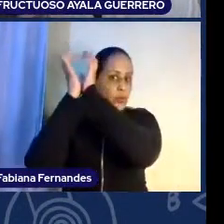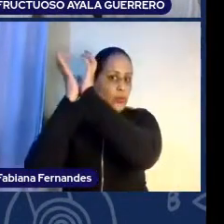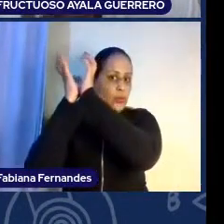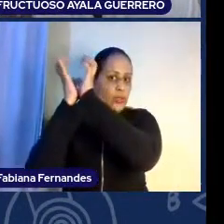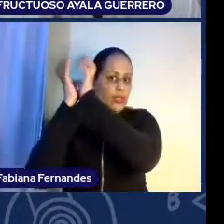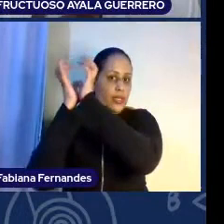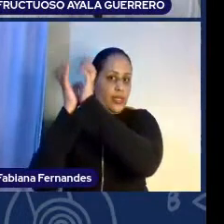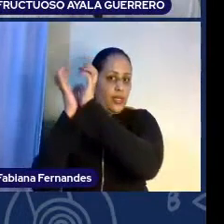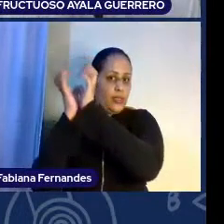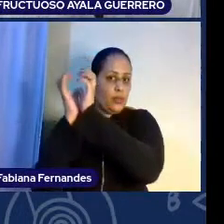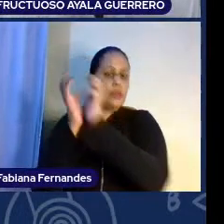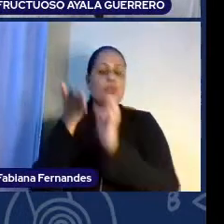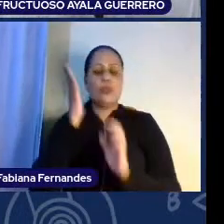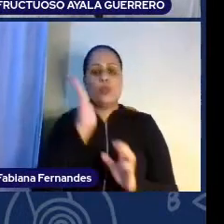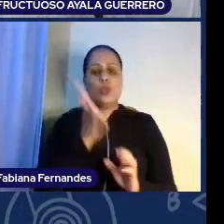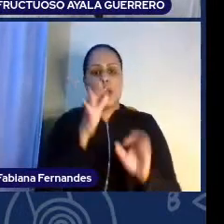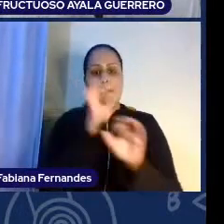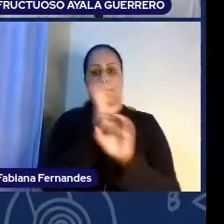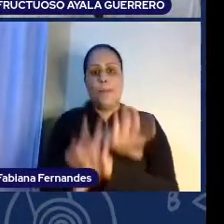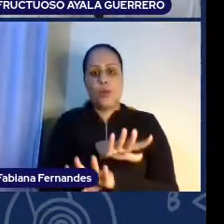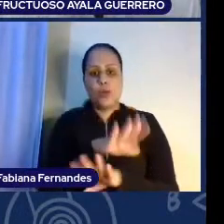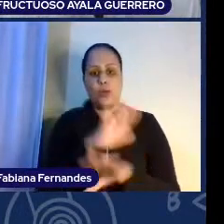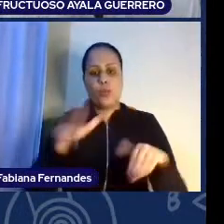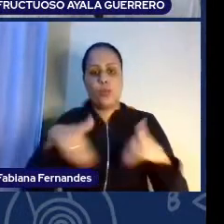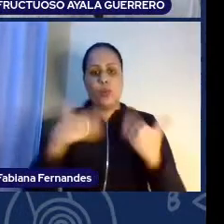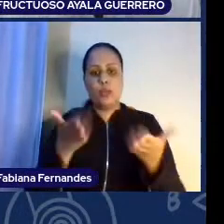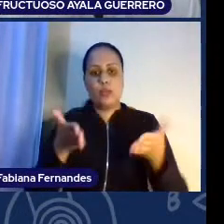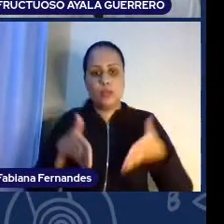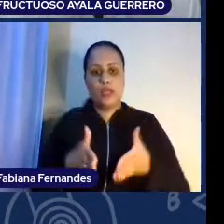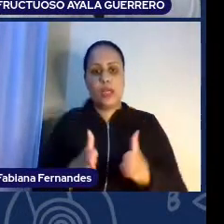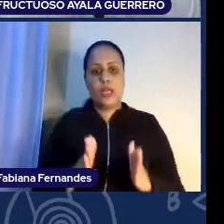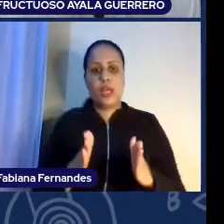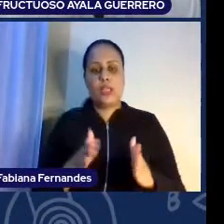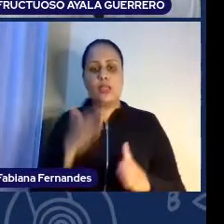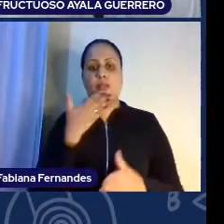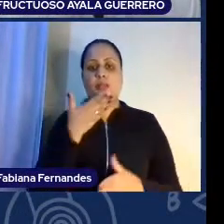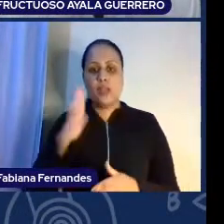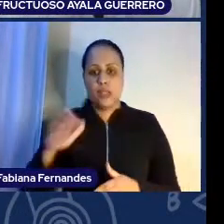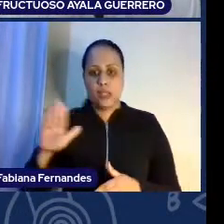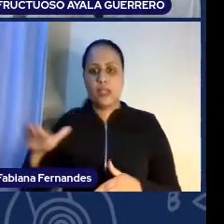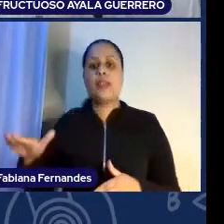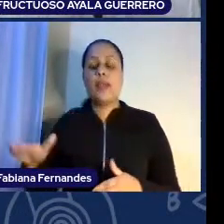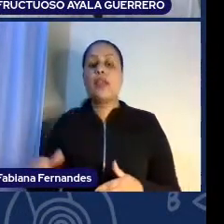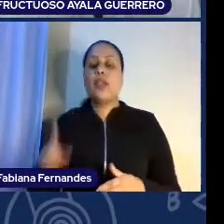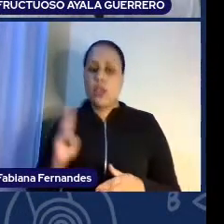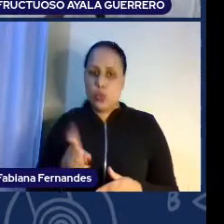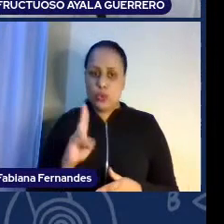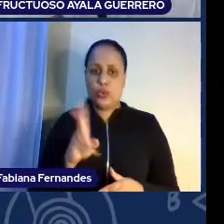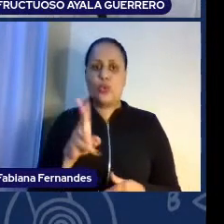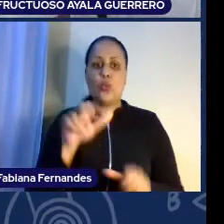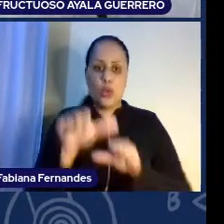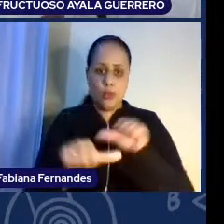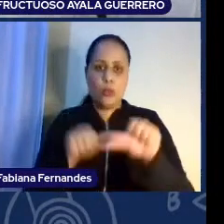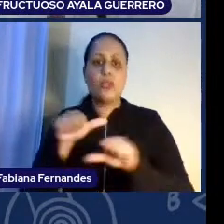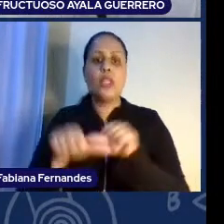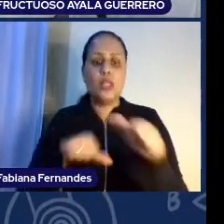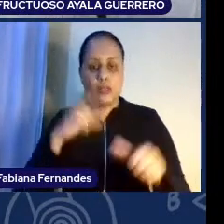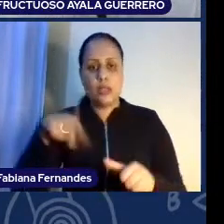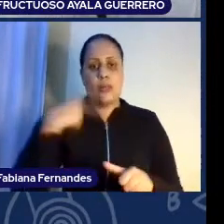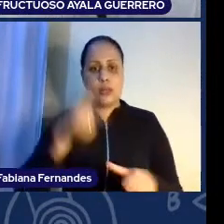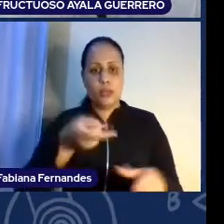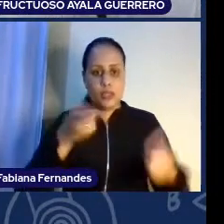aunque termina de seguir madurando, modificándose después del nacimiento, Pues noten que este proceso es